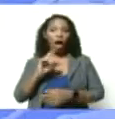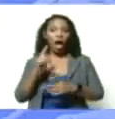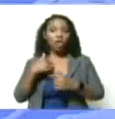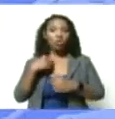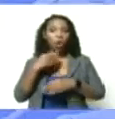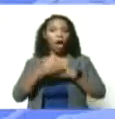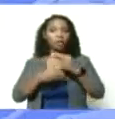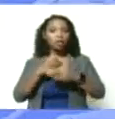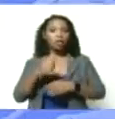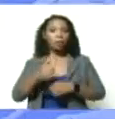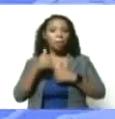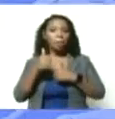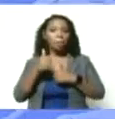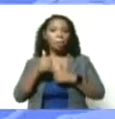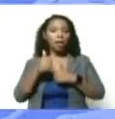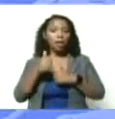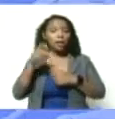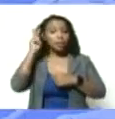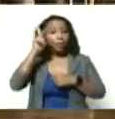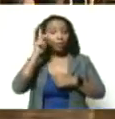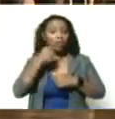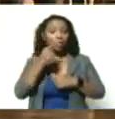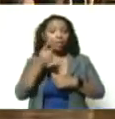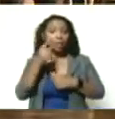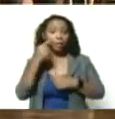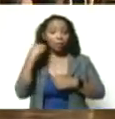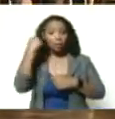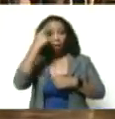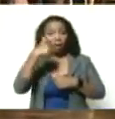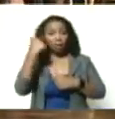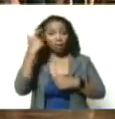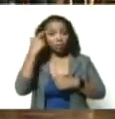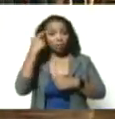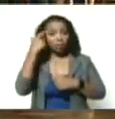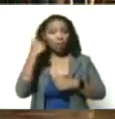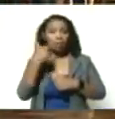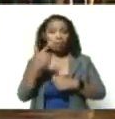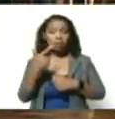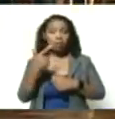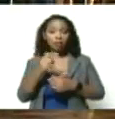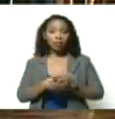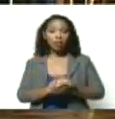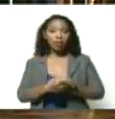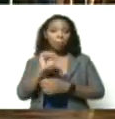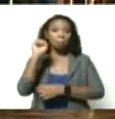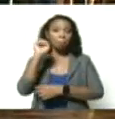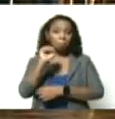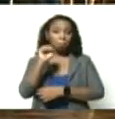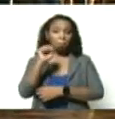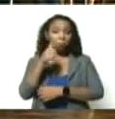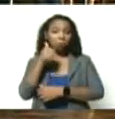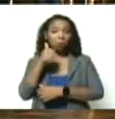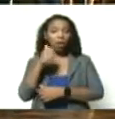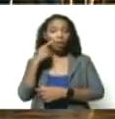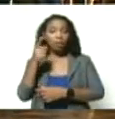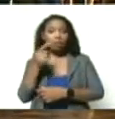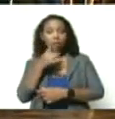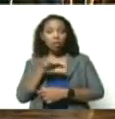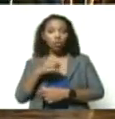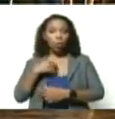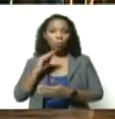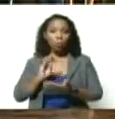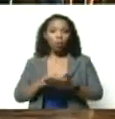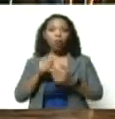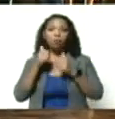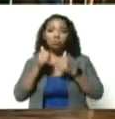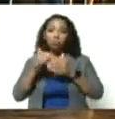estoy haciendo bien. Si el profe Earle me dice con su rostro que va bien, así entonces lo estoy, voy por